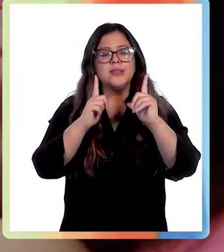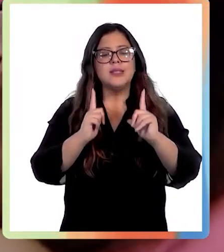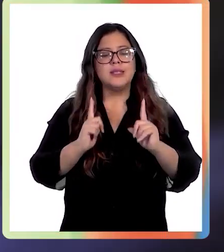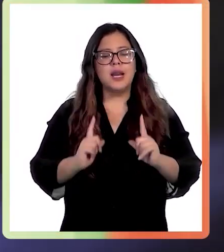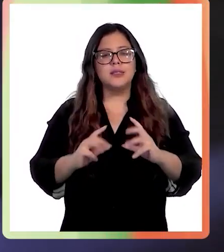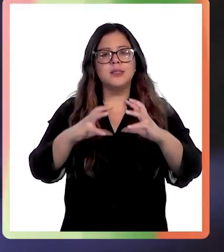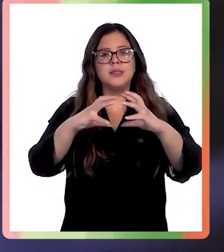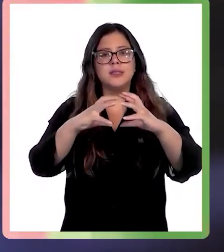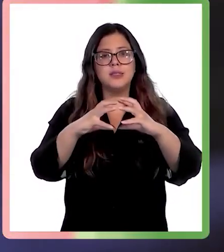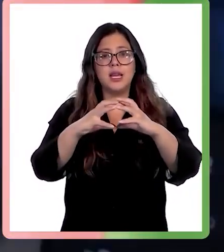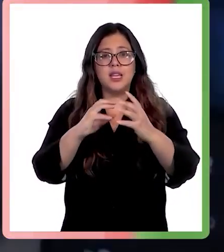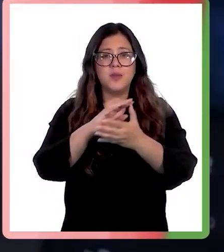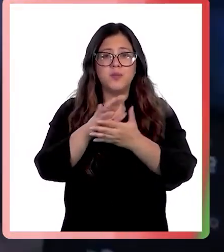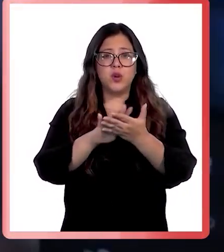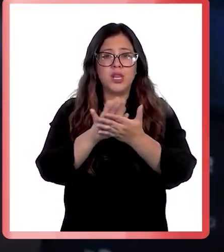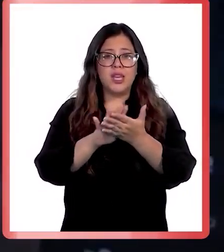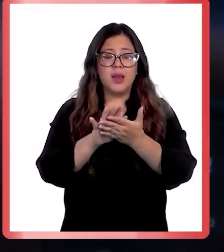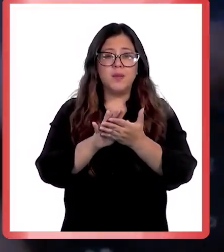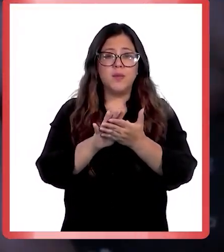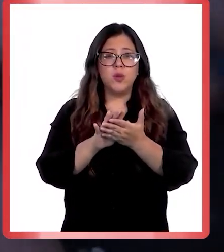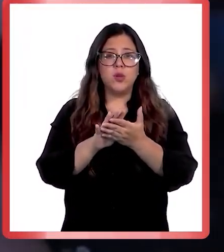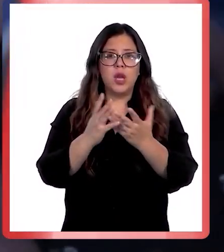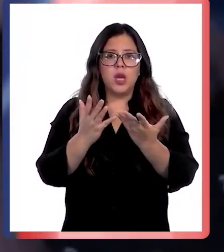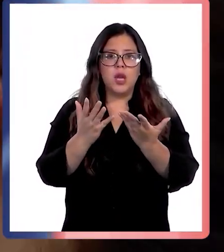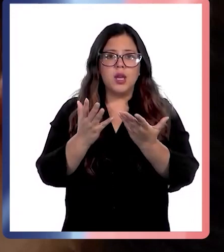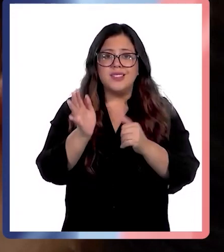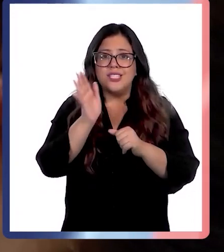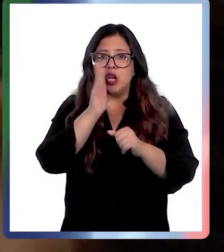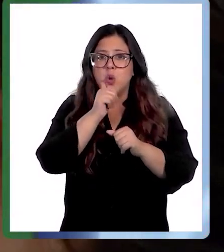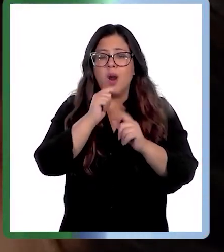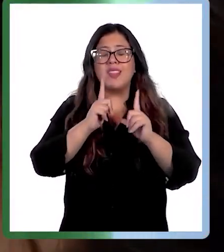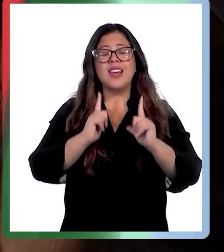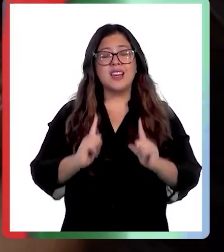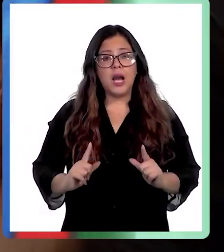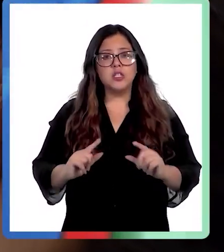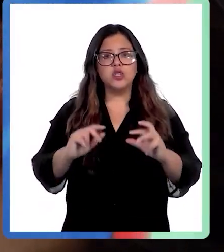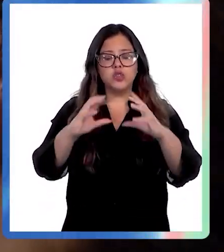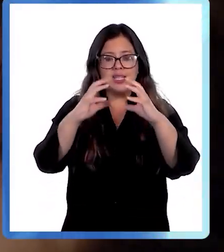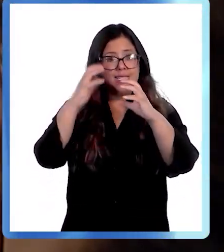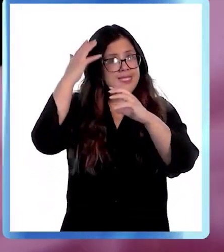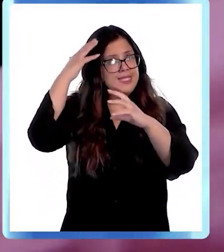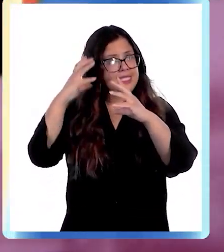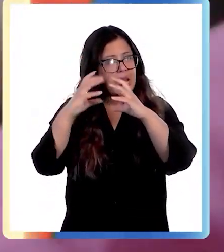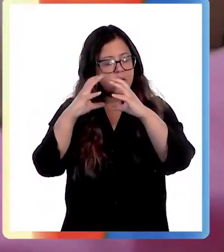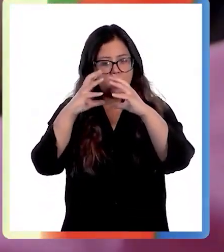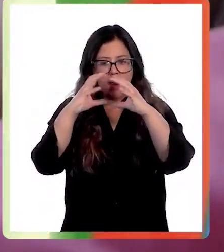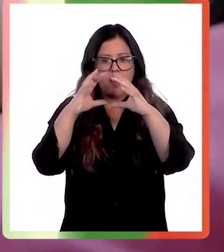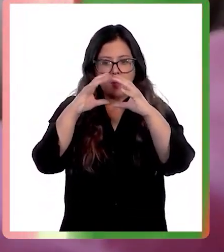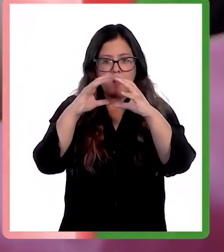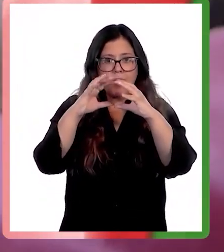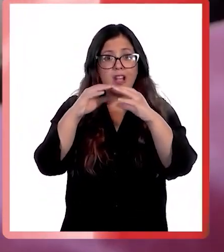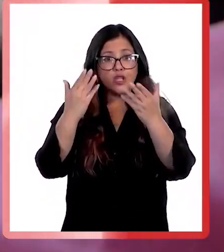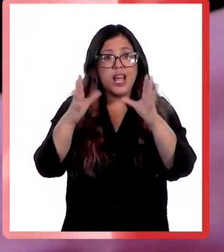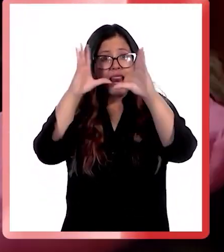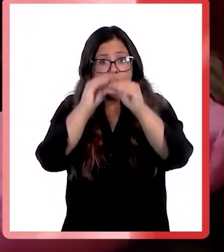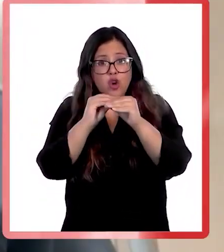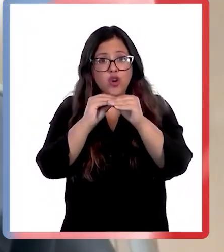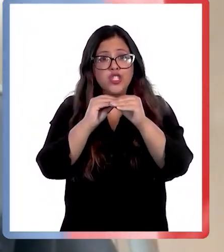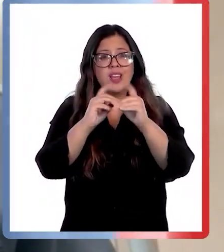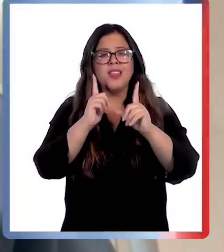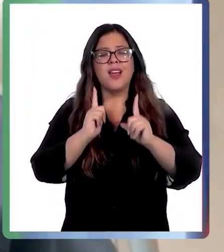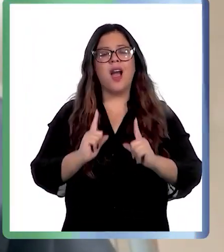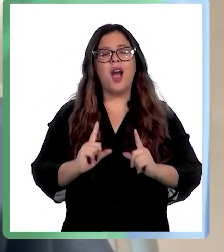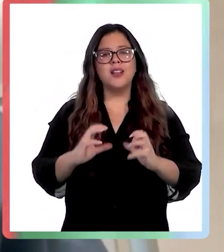nuestro cerebro, si no los lavamos, esté hiperexcitable. O sea, es un momento de aseo, por decirlo de alguna